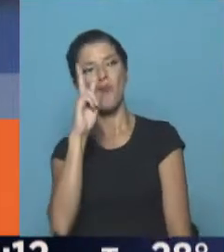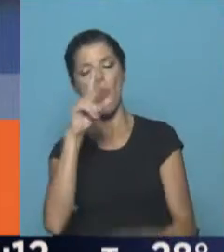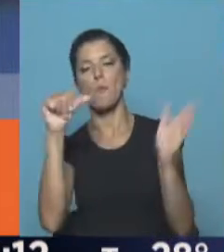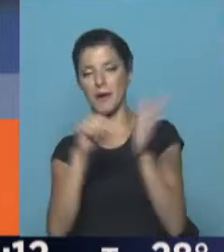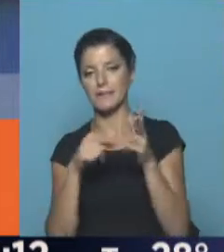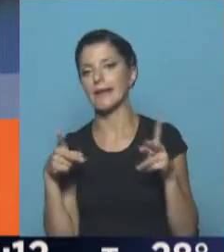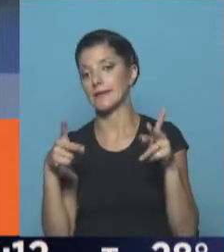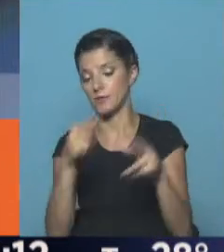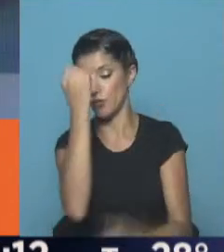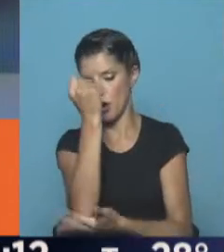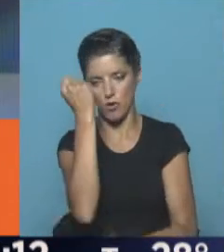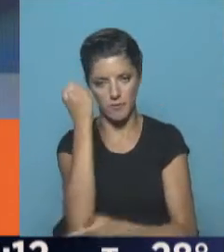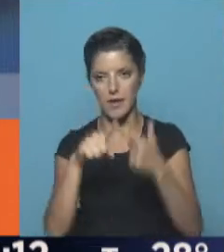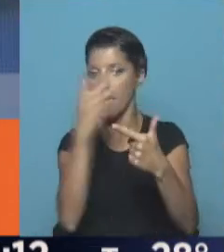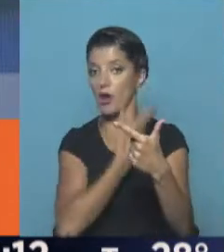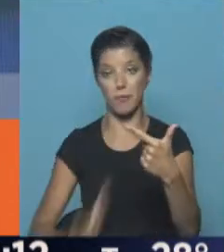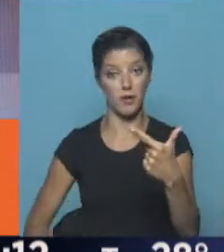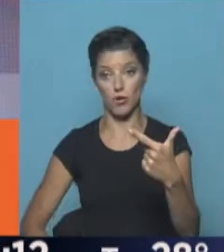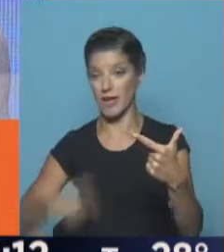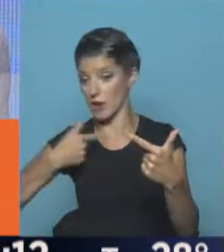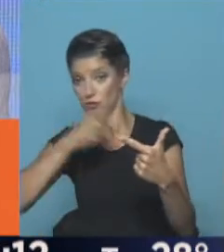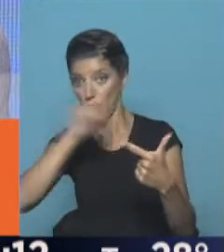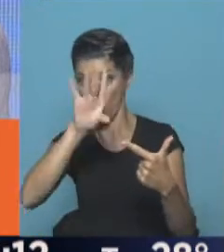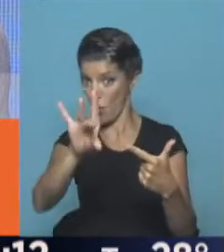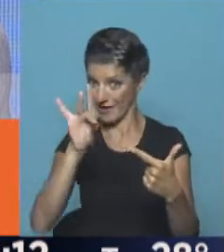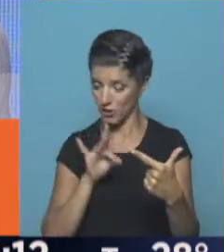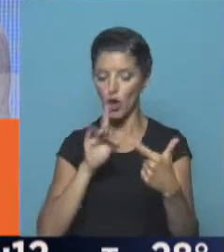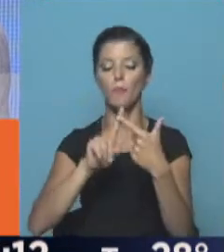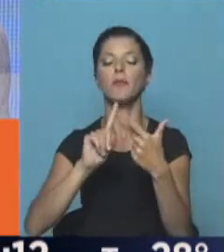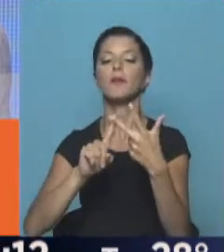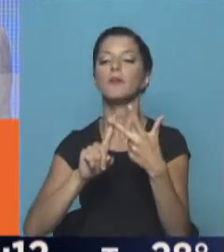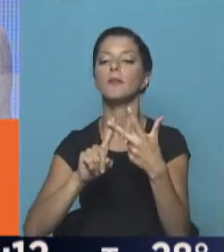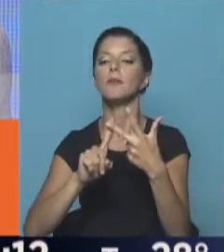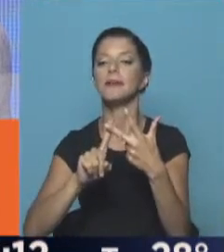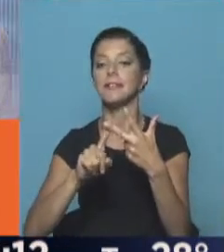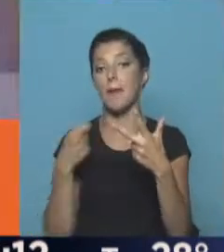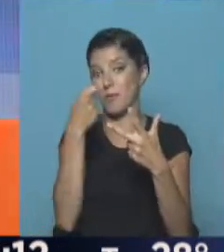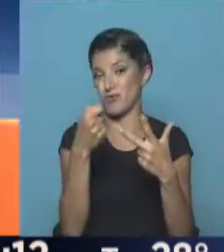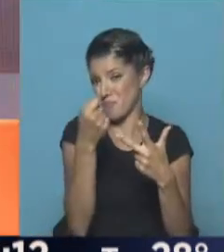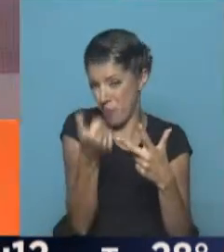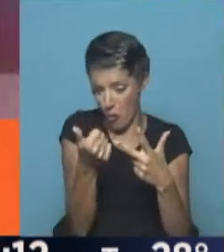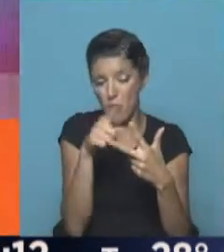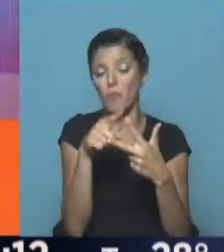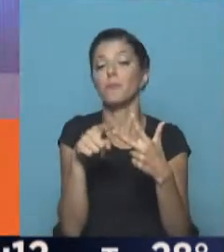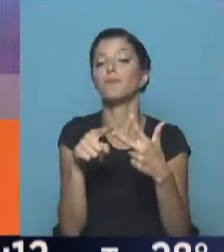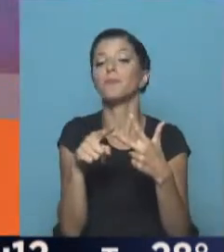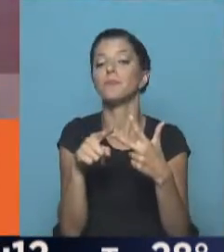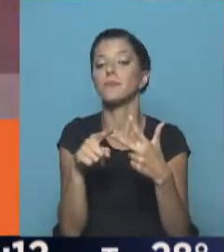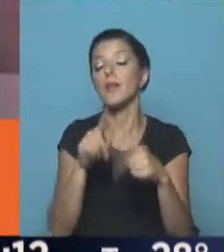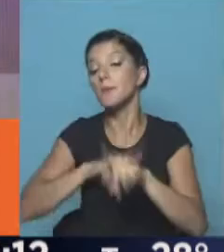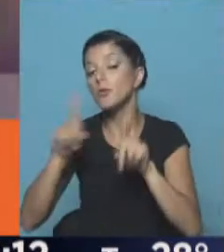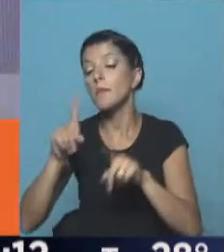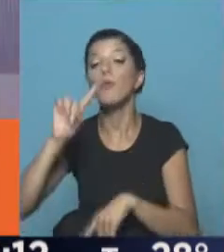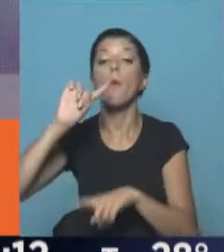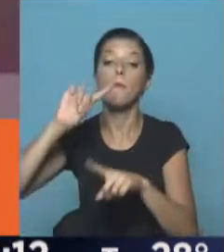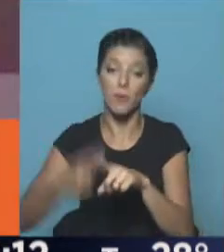económica que tiene un gobierno que no ha sido elegido democráticamente en las urnas digamos que tiene una baja popularidad en un contexto del cual la clase política